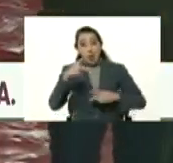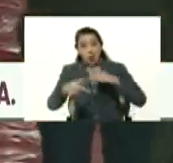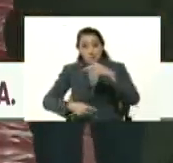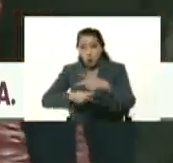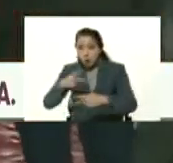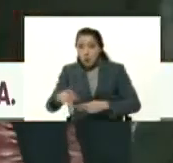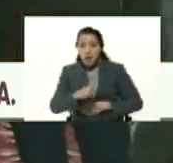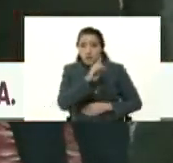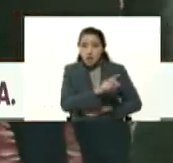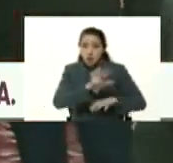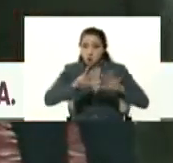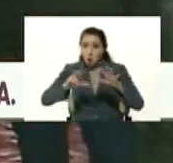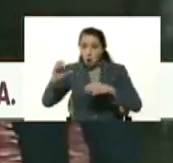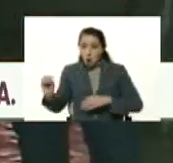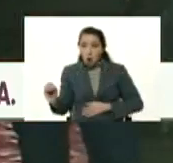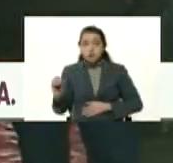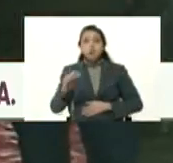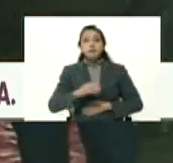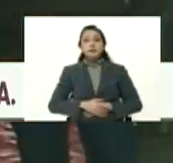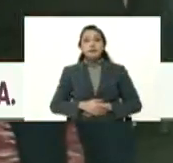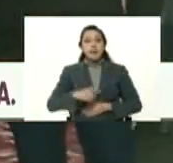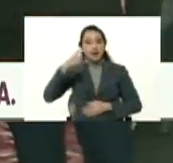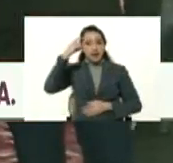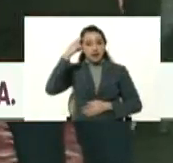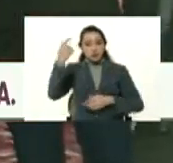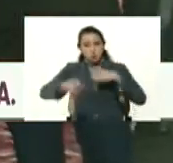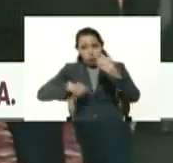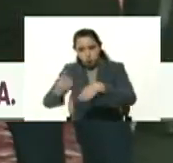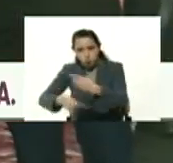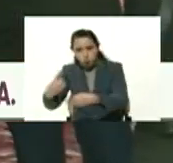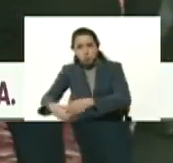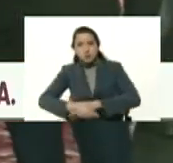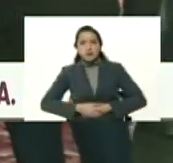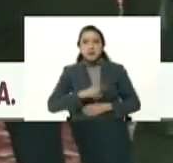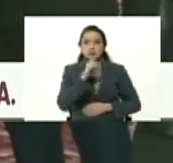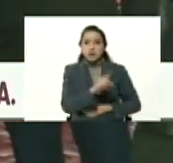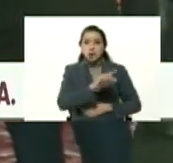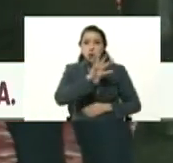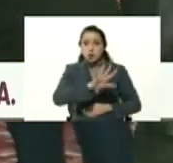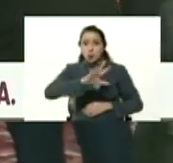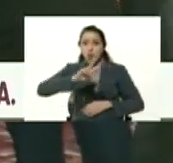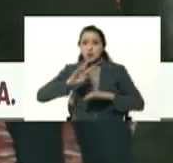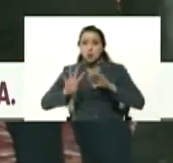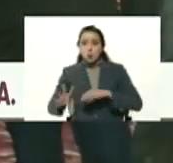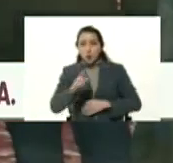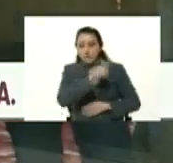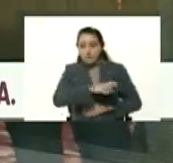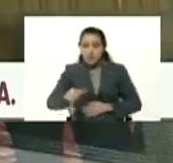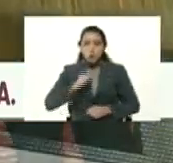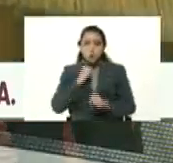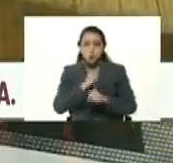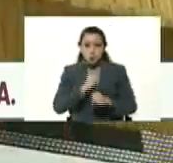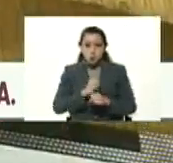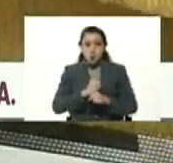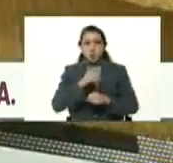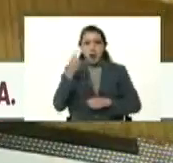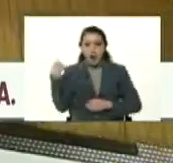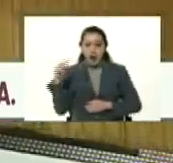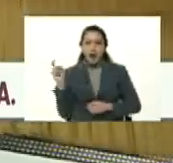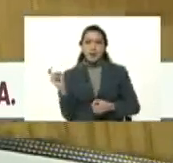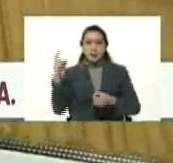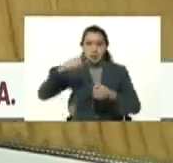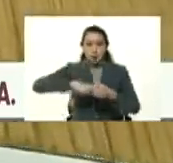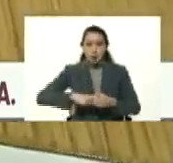de 180 toneladas al día. Contamos con 154 trabajadores y también contamos con